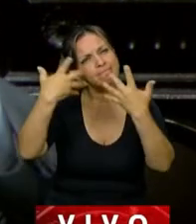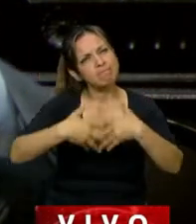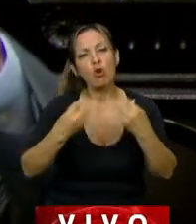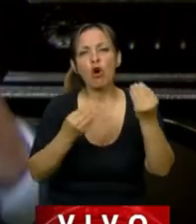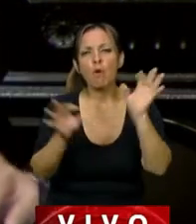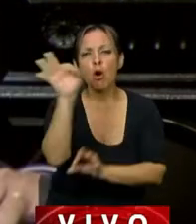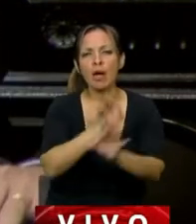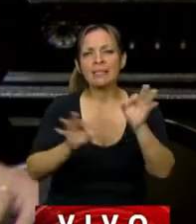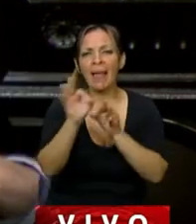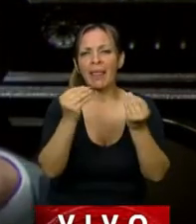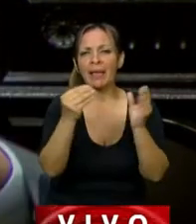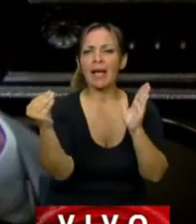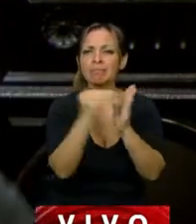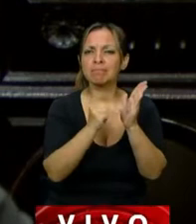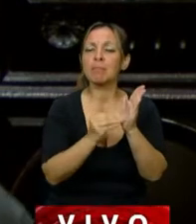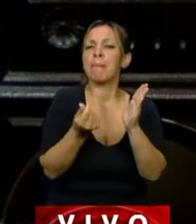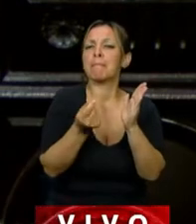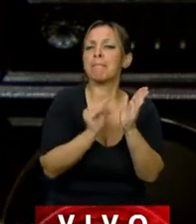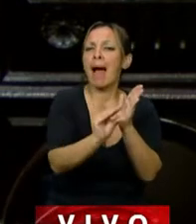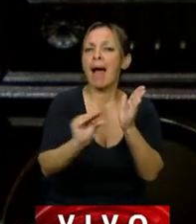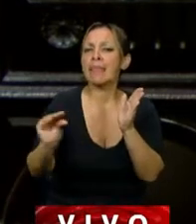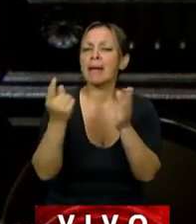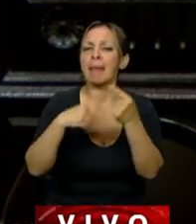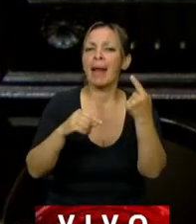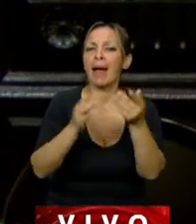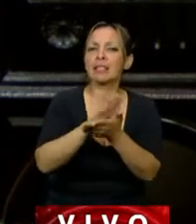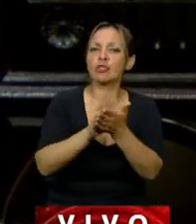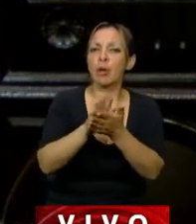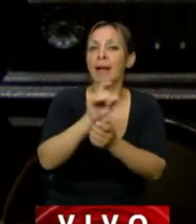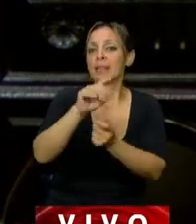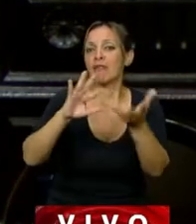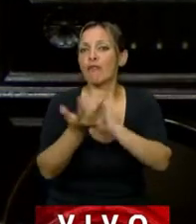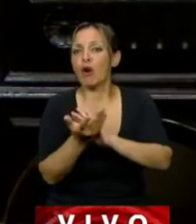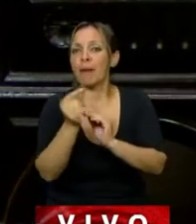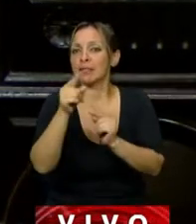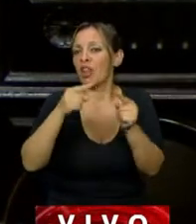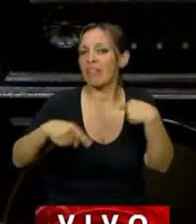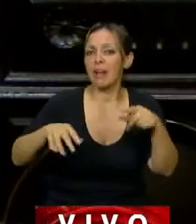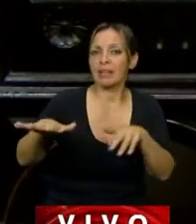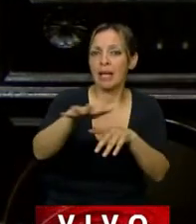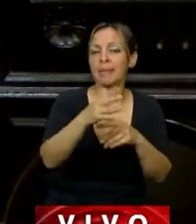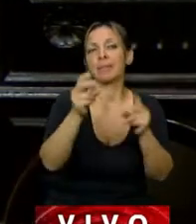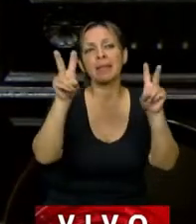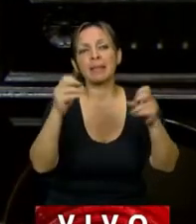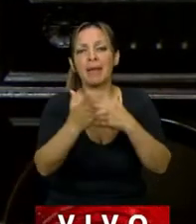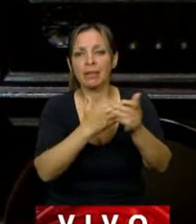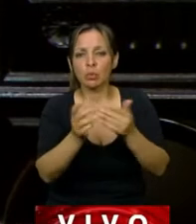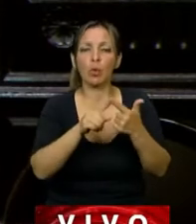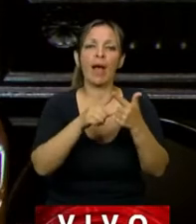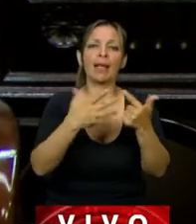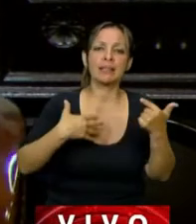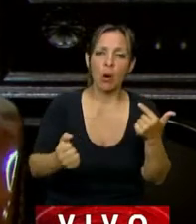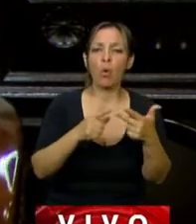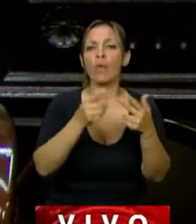estratégicamente la inversión para resolver esas asimetrías en todos sus ámbitos, ¿no? En infraestructura, en salud, en